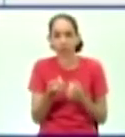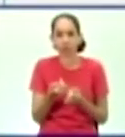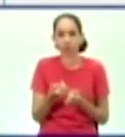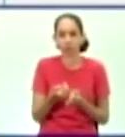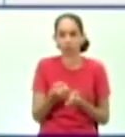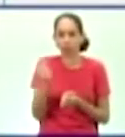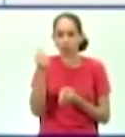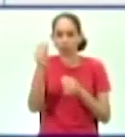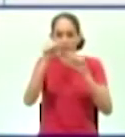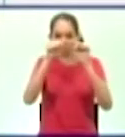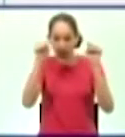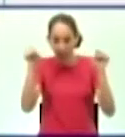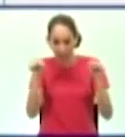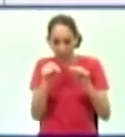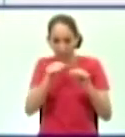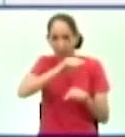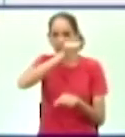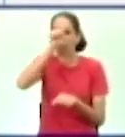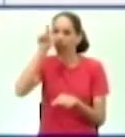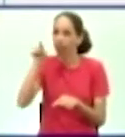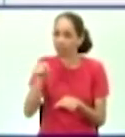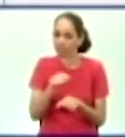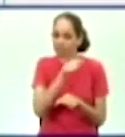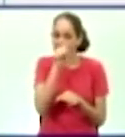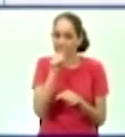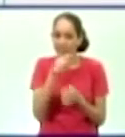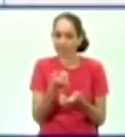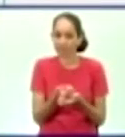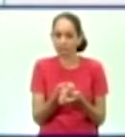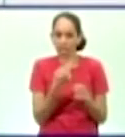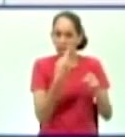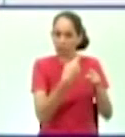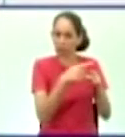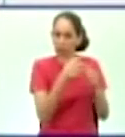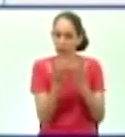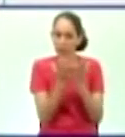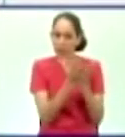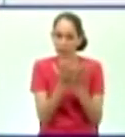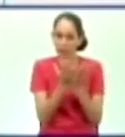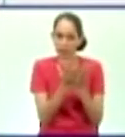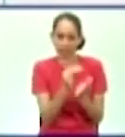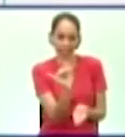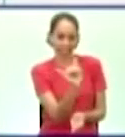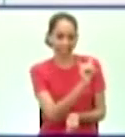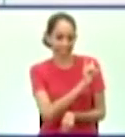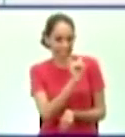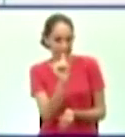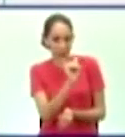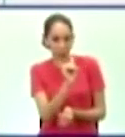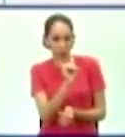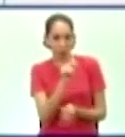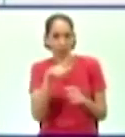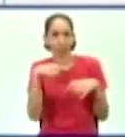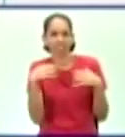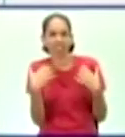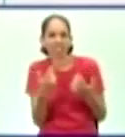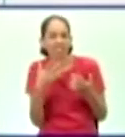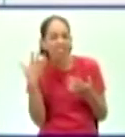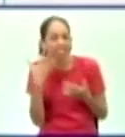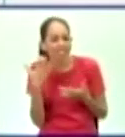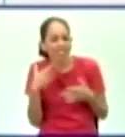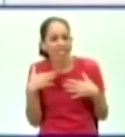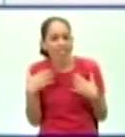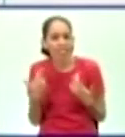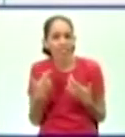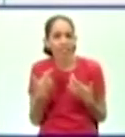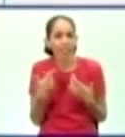circunferencia. También estudiamos en otro grupo la igualdad de figuras. Específicamente